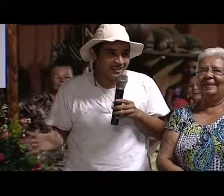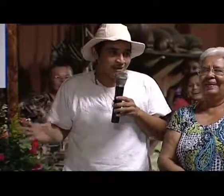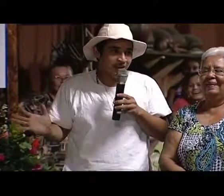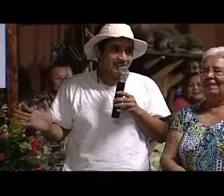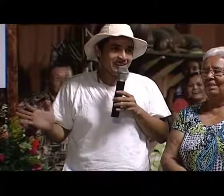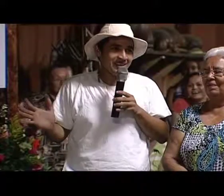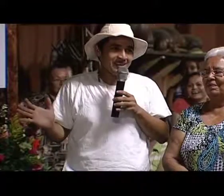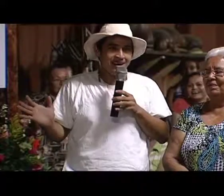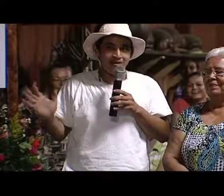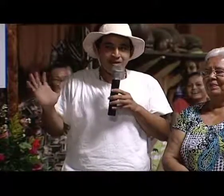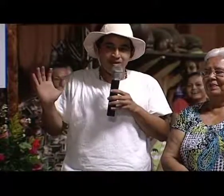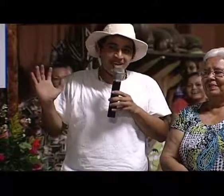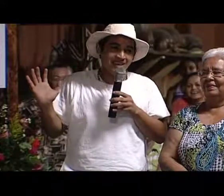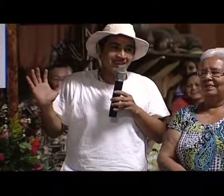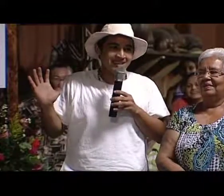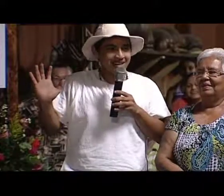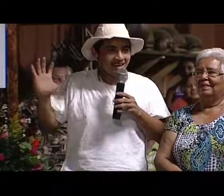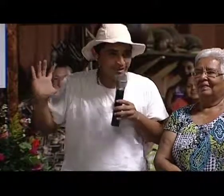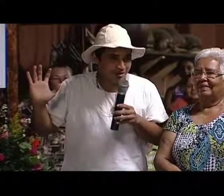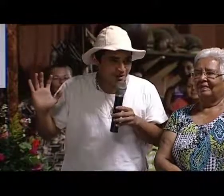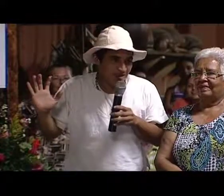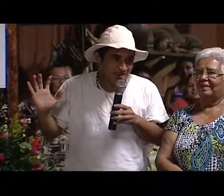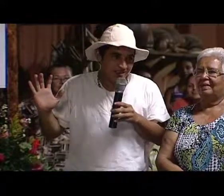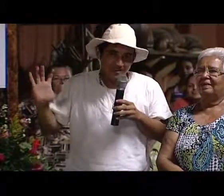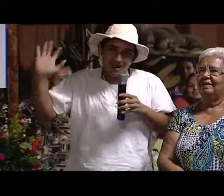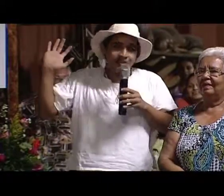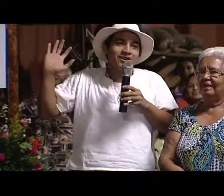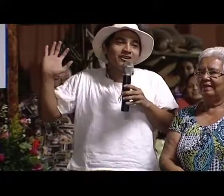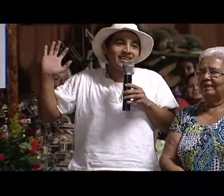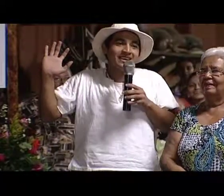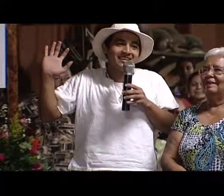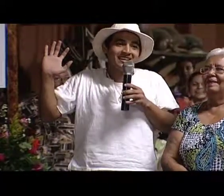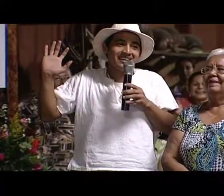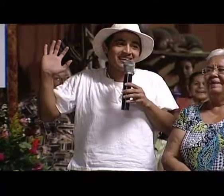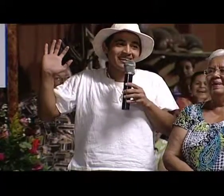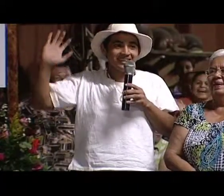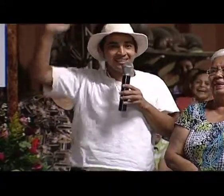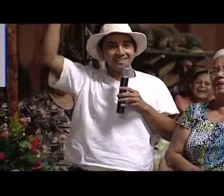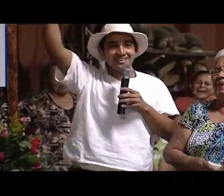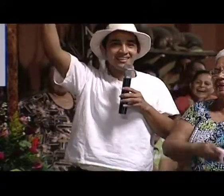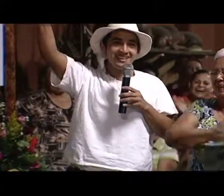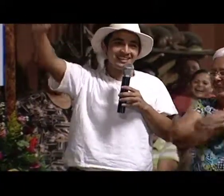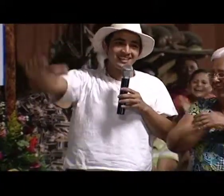pero aquí estoy, aunque no quieran, aquí estoy yo, aunque no quieran.